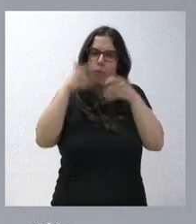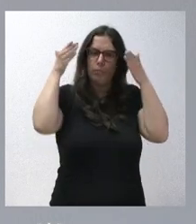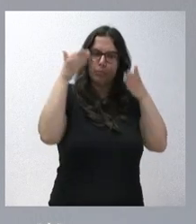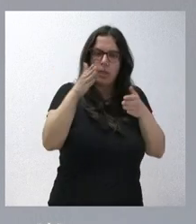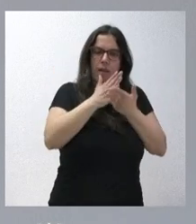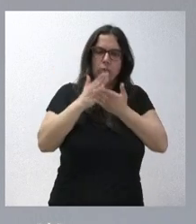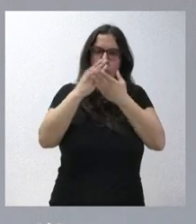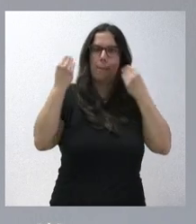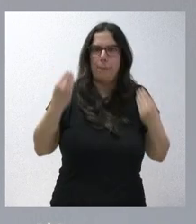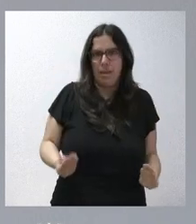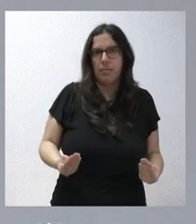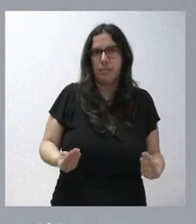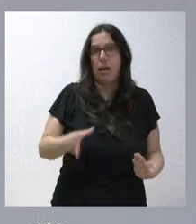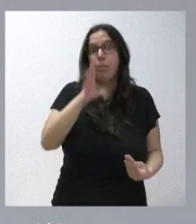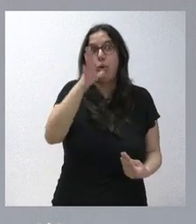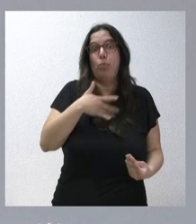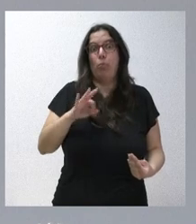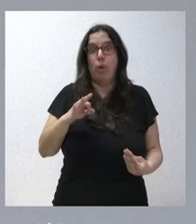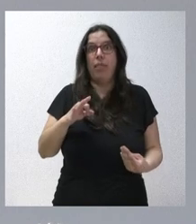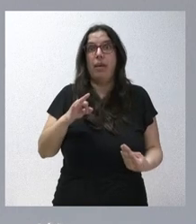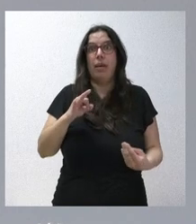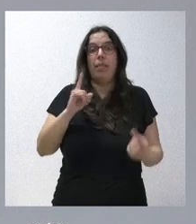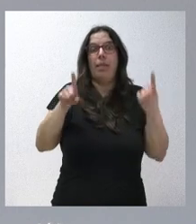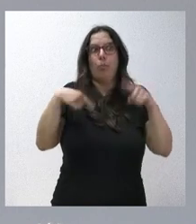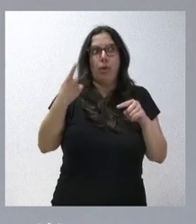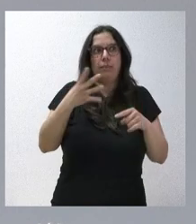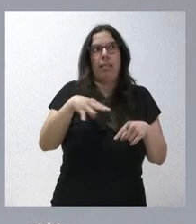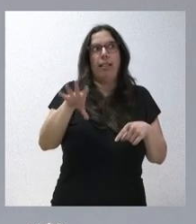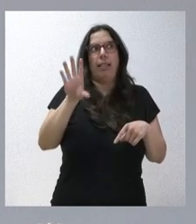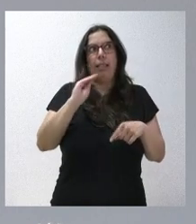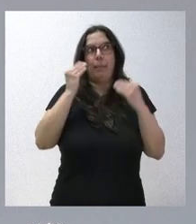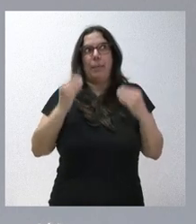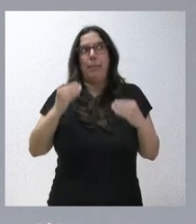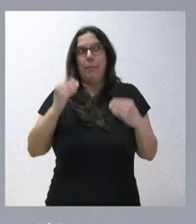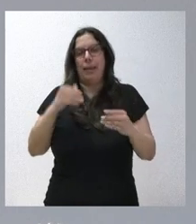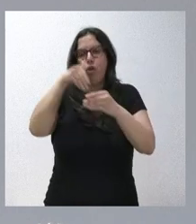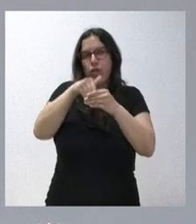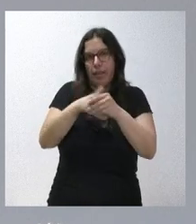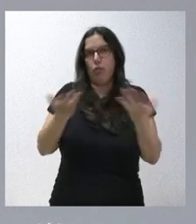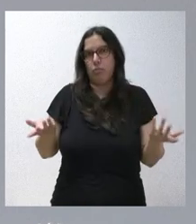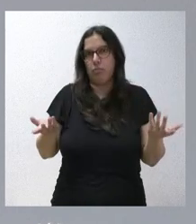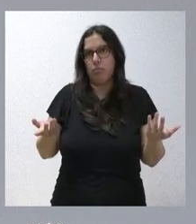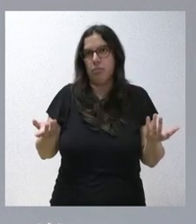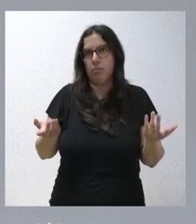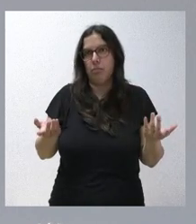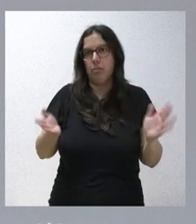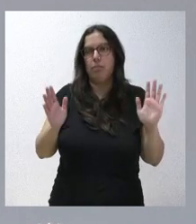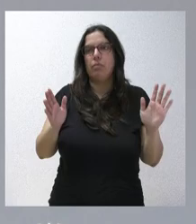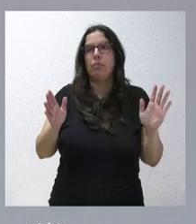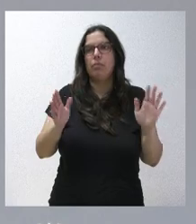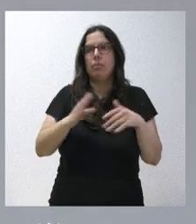estudiar las cosas porque quizás podamos entender mejor la perspectiva o contenido de las normas que tenemos pero a lo mejor no hay que